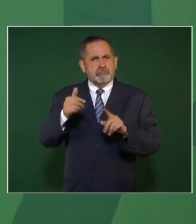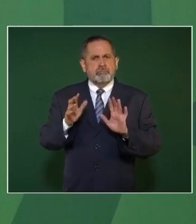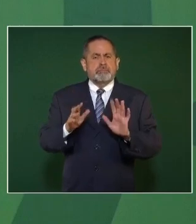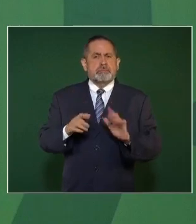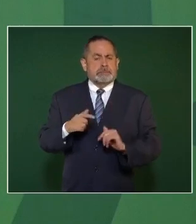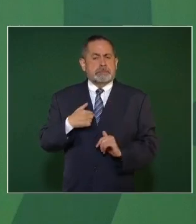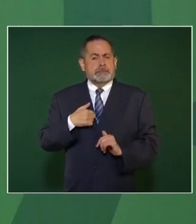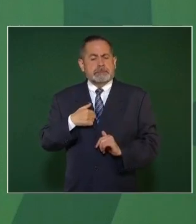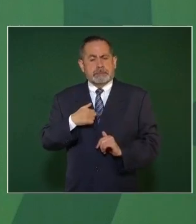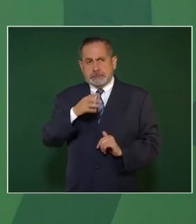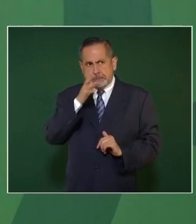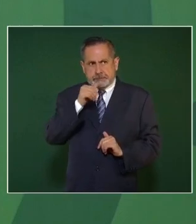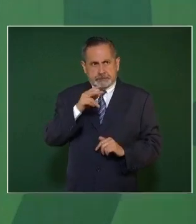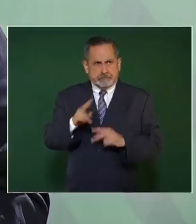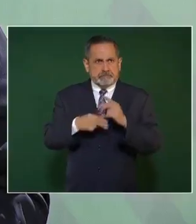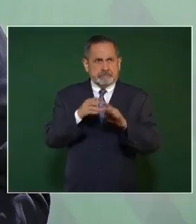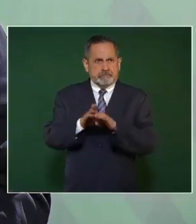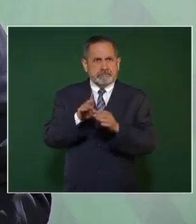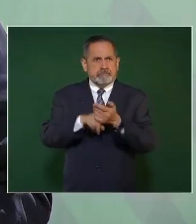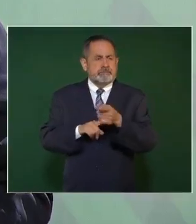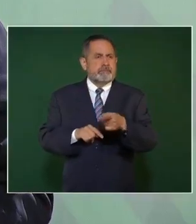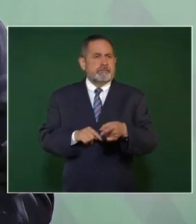Yo no pude ahí